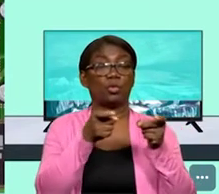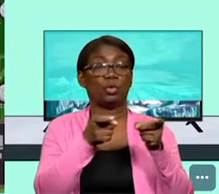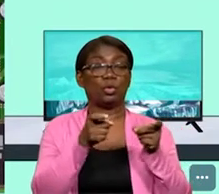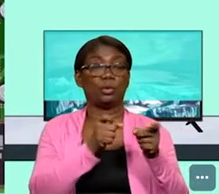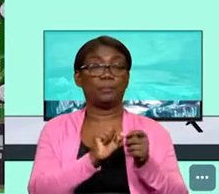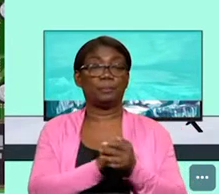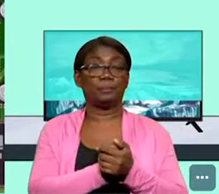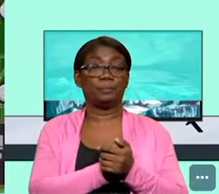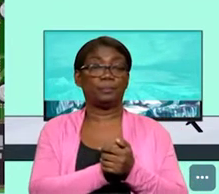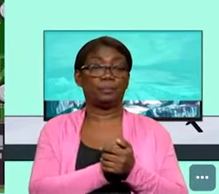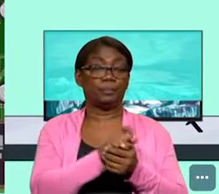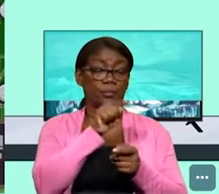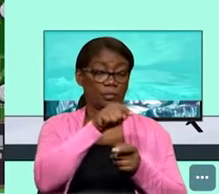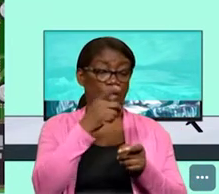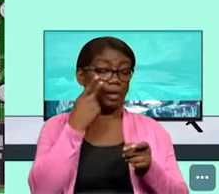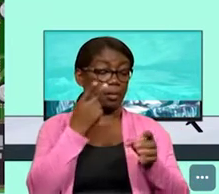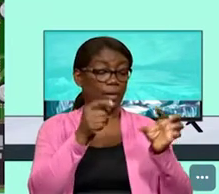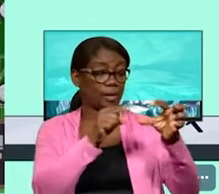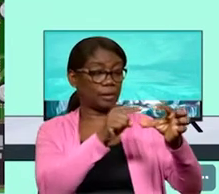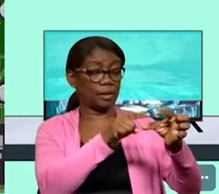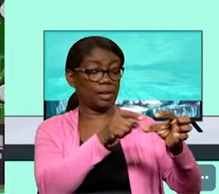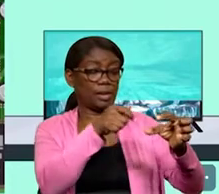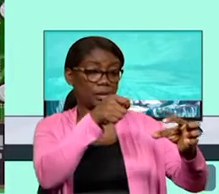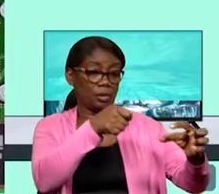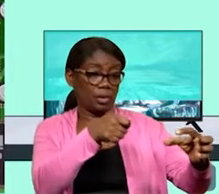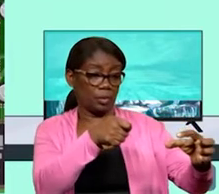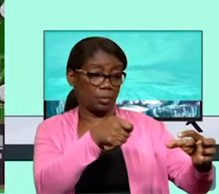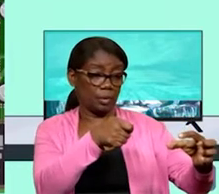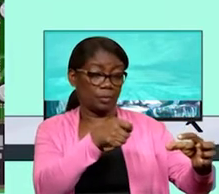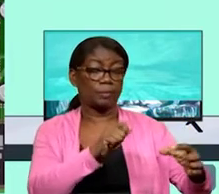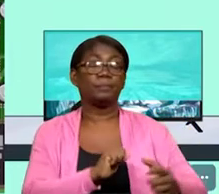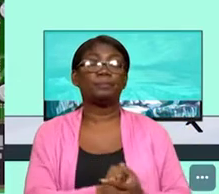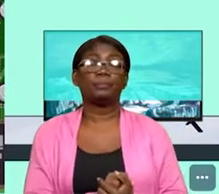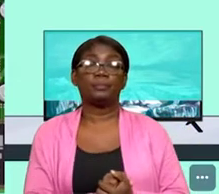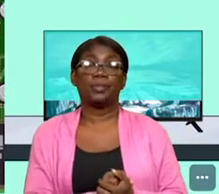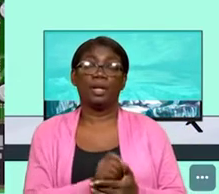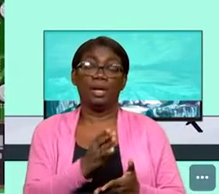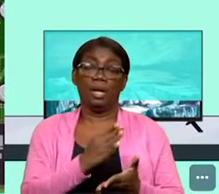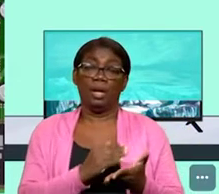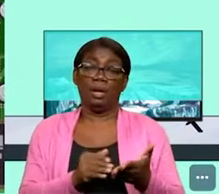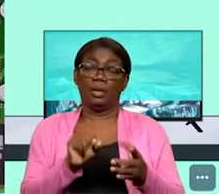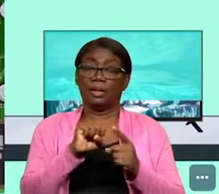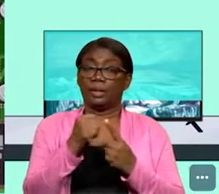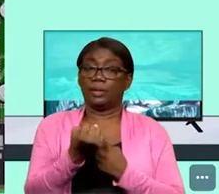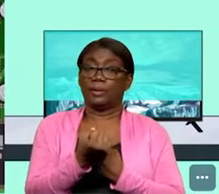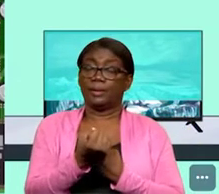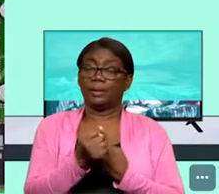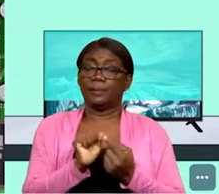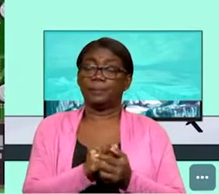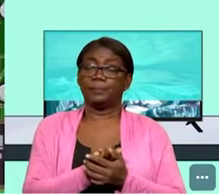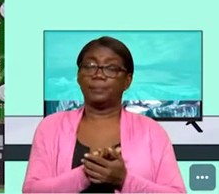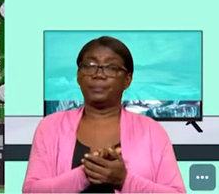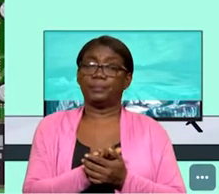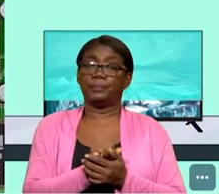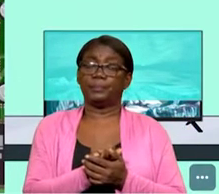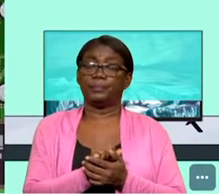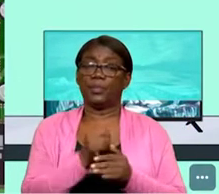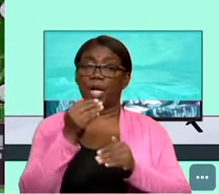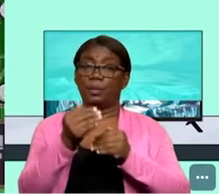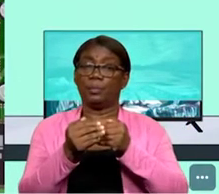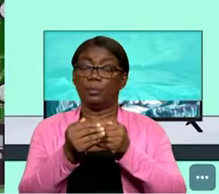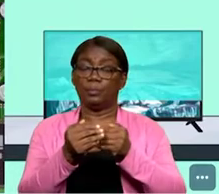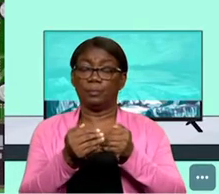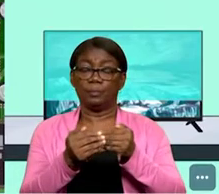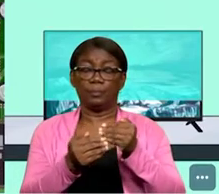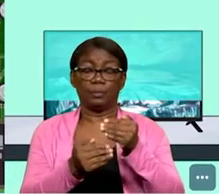observan en este bloque. Ahora bien, en algunos casos, ¿verdad?, en cuanto al procesamiento de